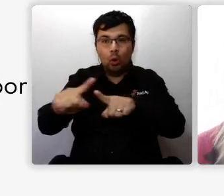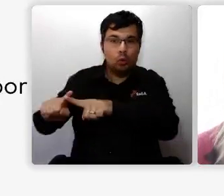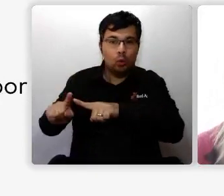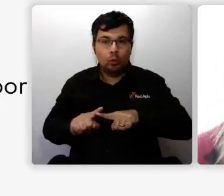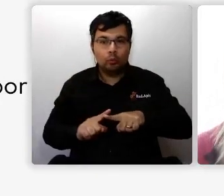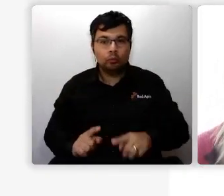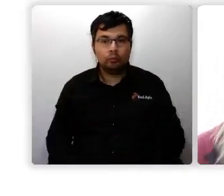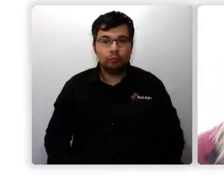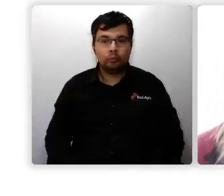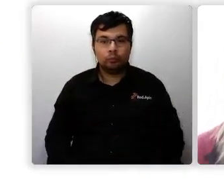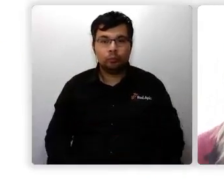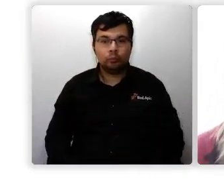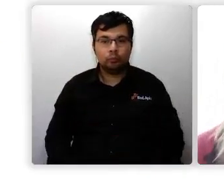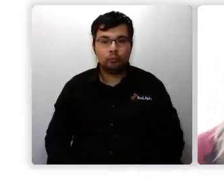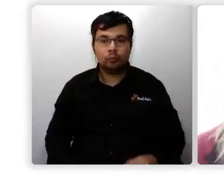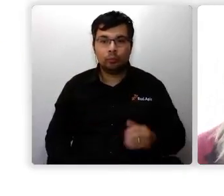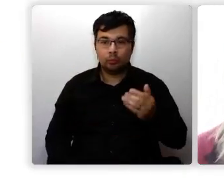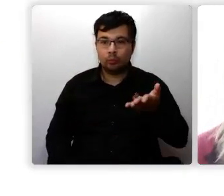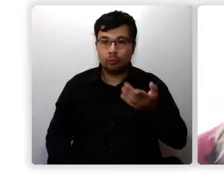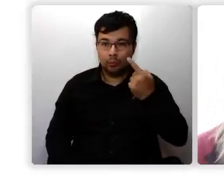Ahora, en la siguiente lámina,